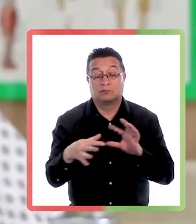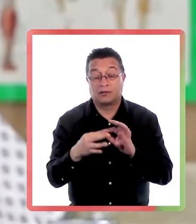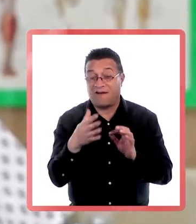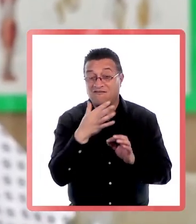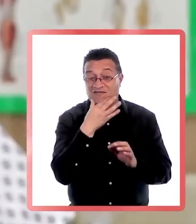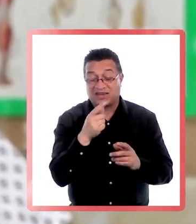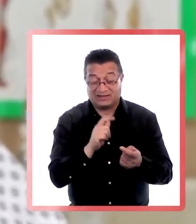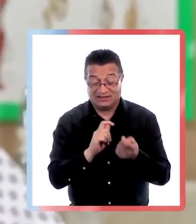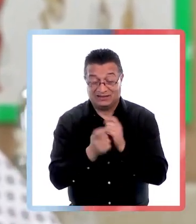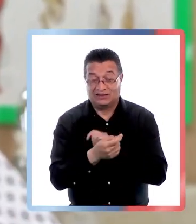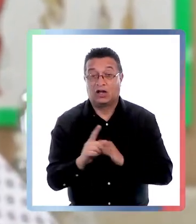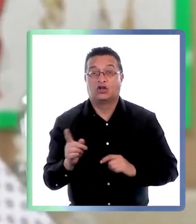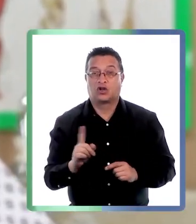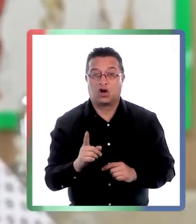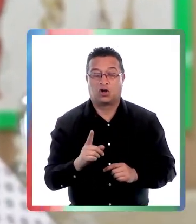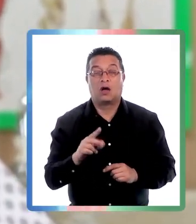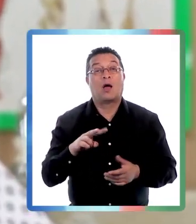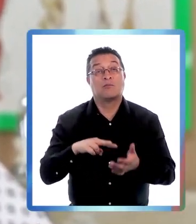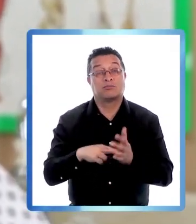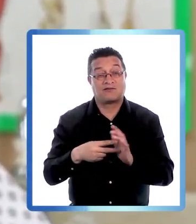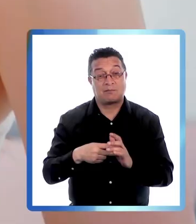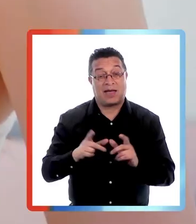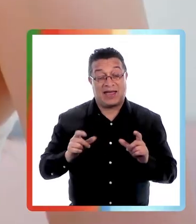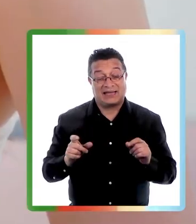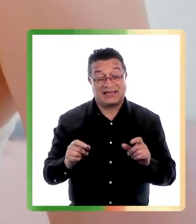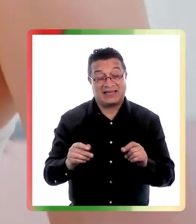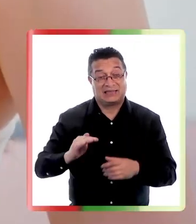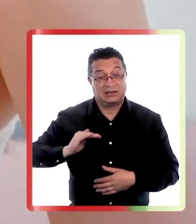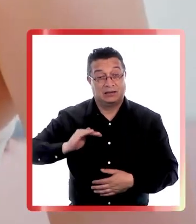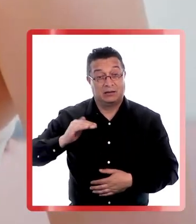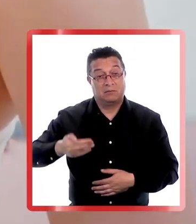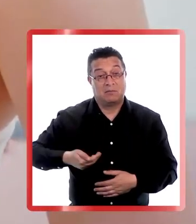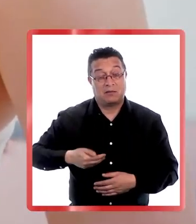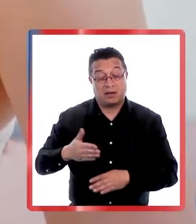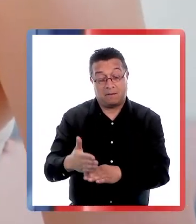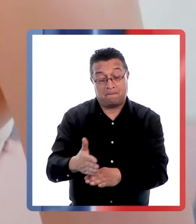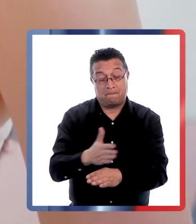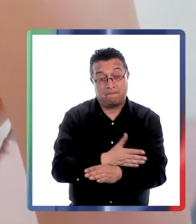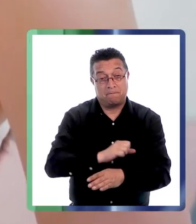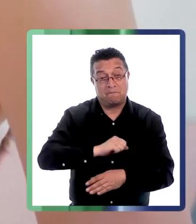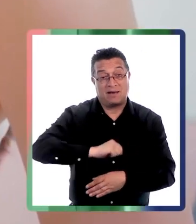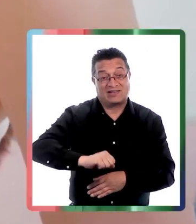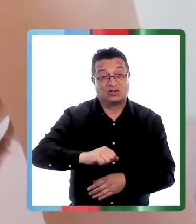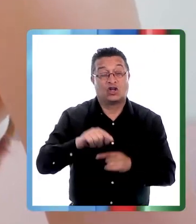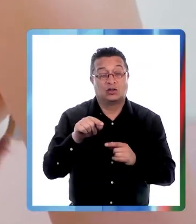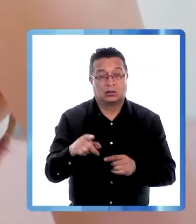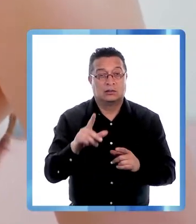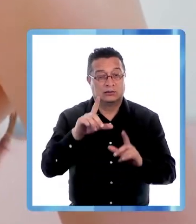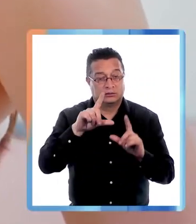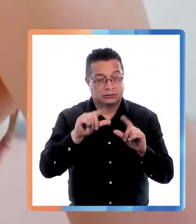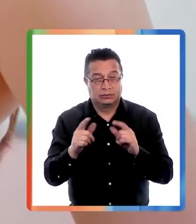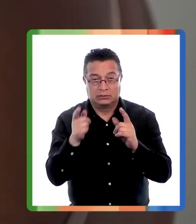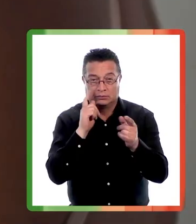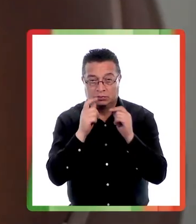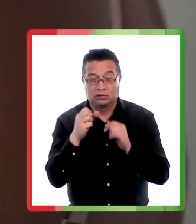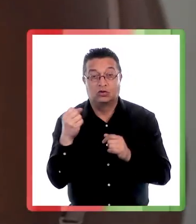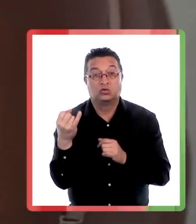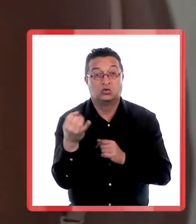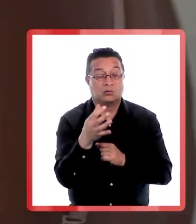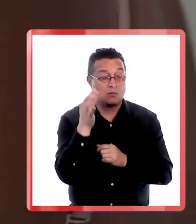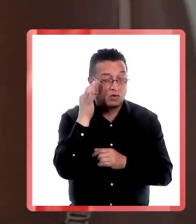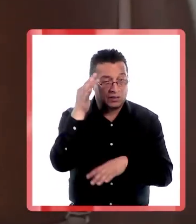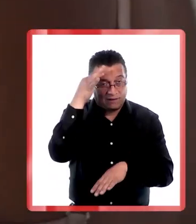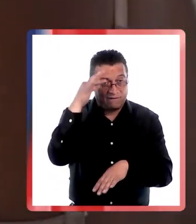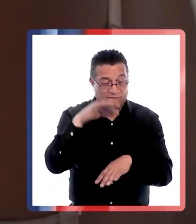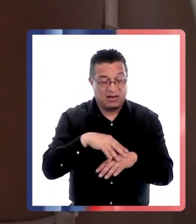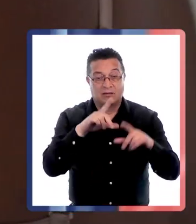factores fáciles de modificar. Por eso el problema del cáncer de mama es que la prevención, vale decir, el disminuir el riesgo, el disminuir el número de